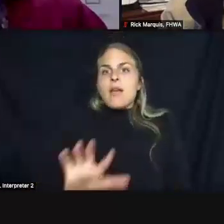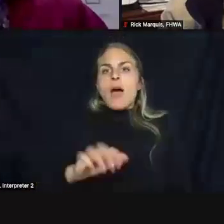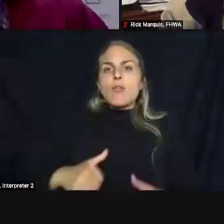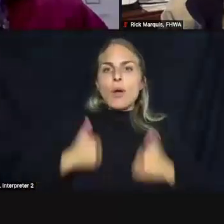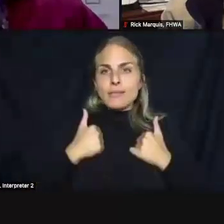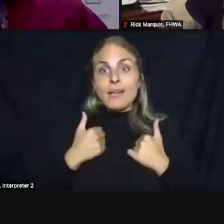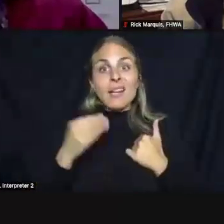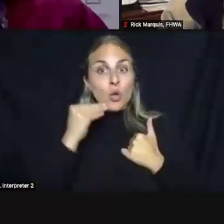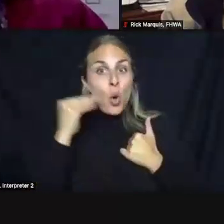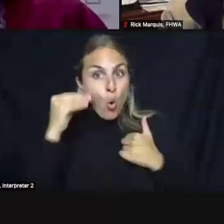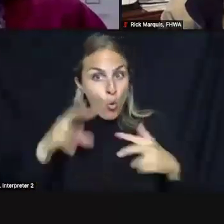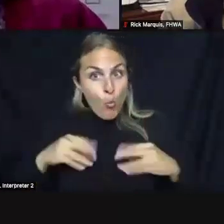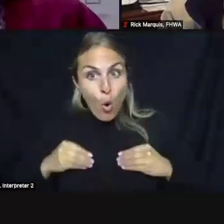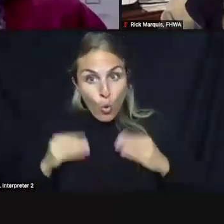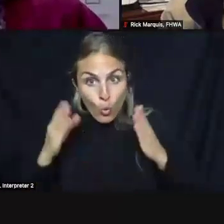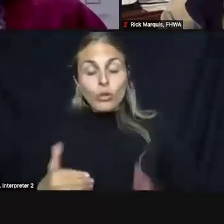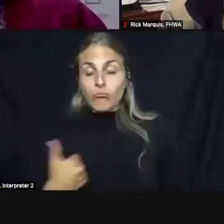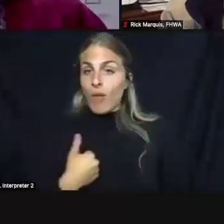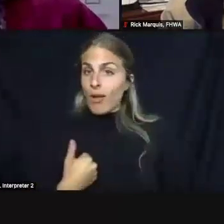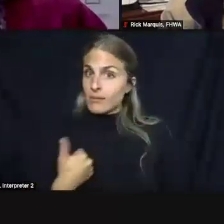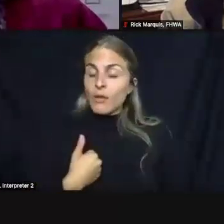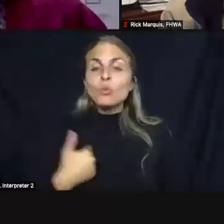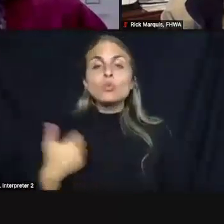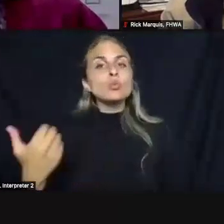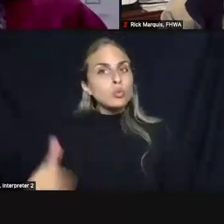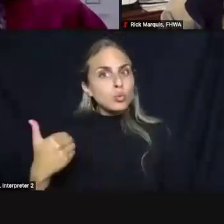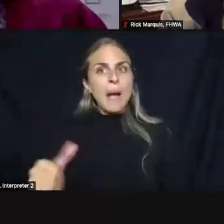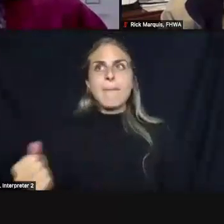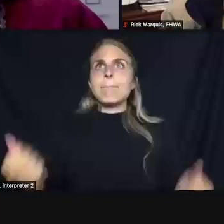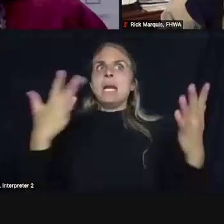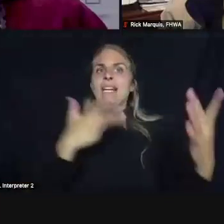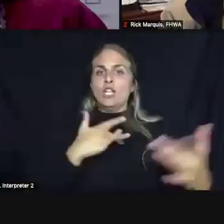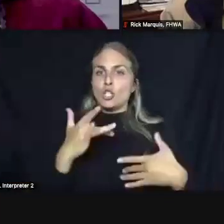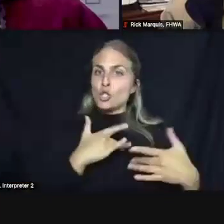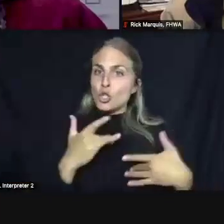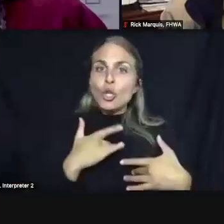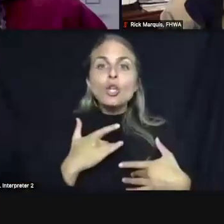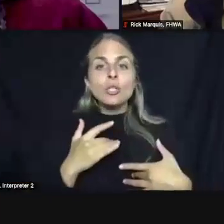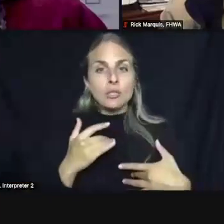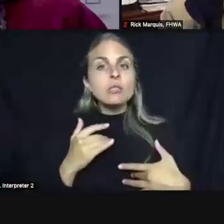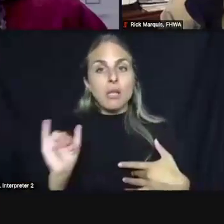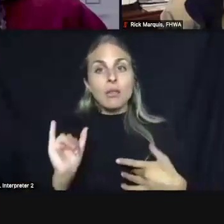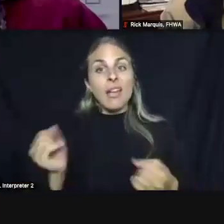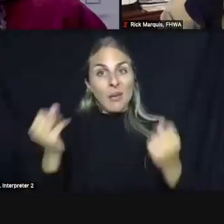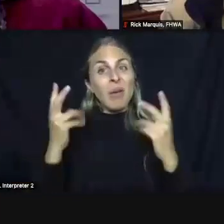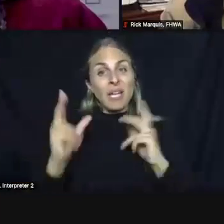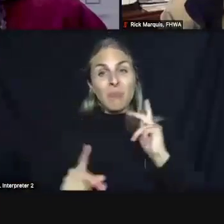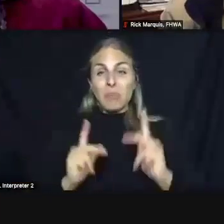6 años aquí. Y como residente de afuera, tenía muchas